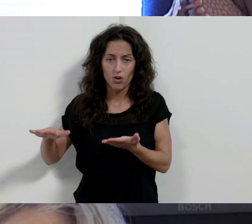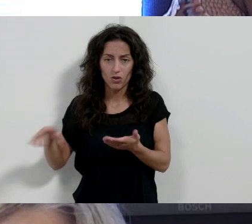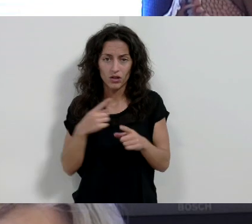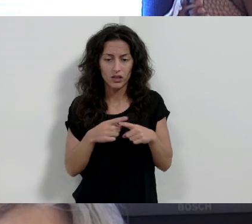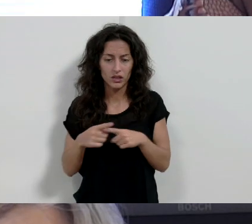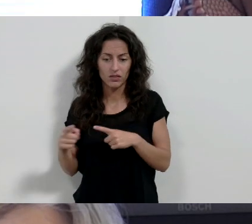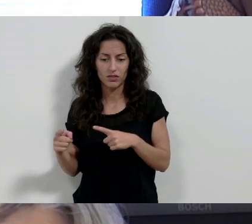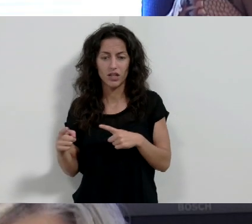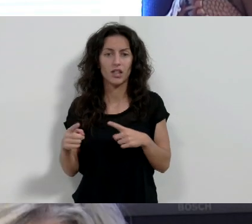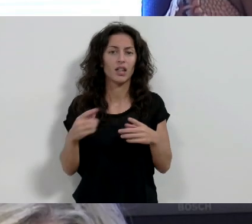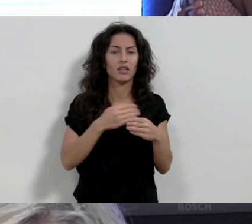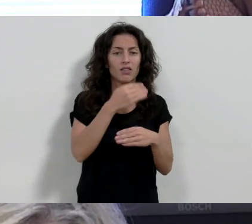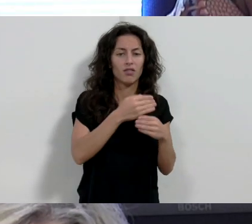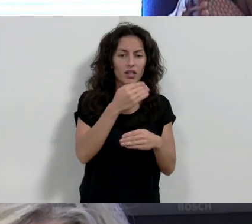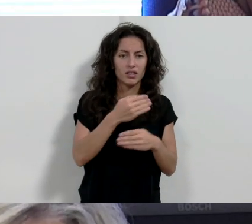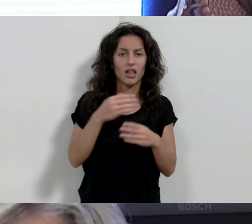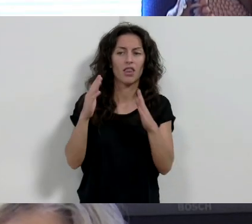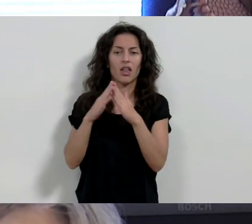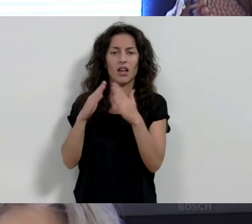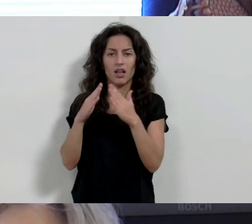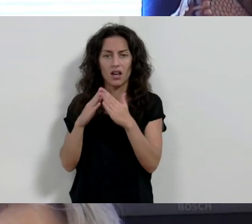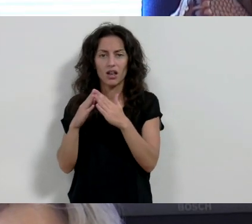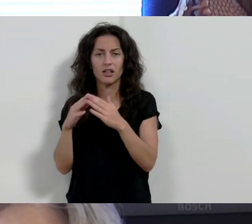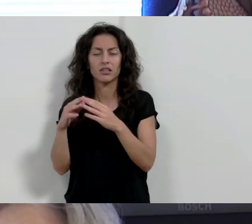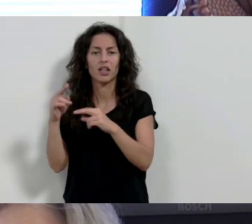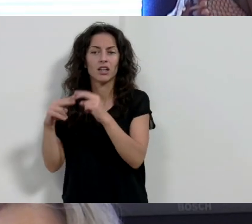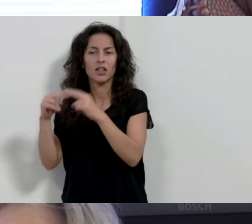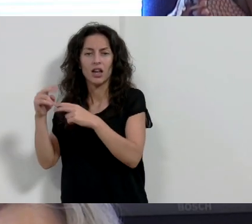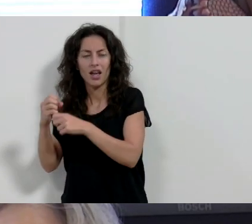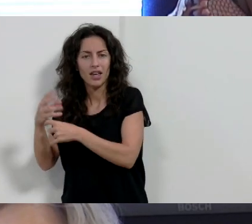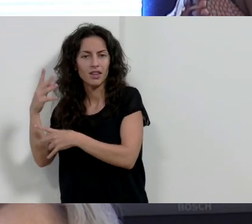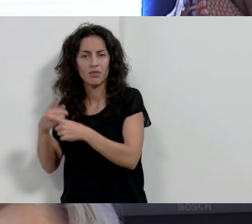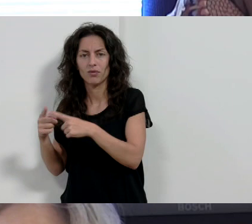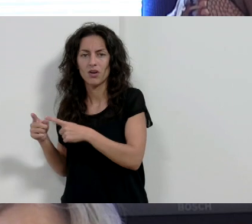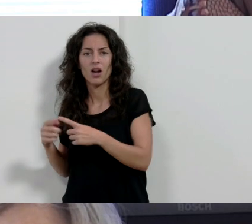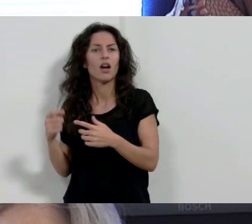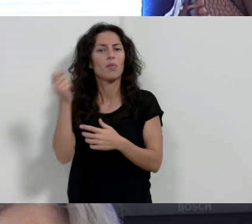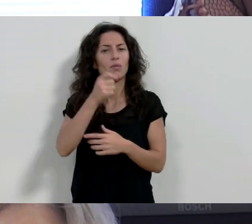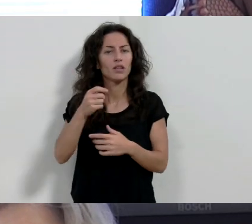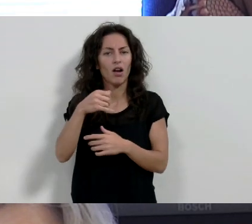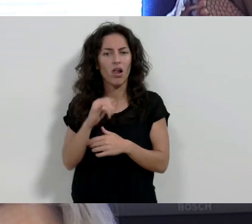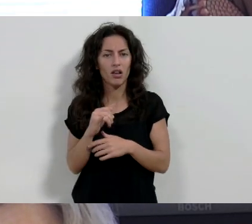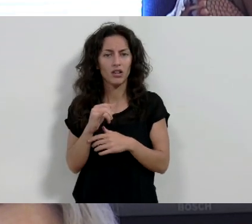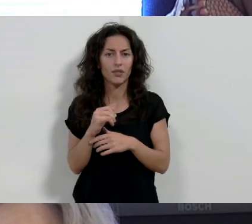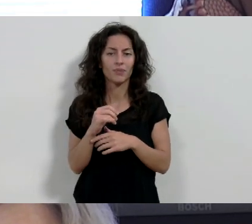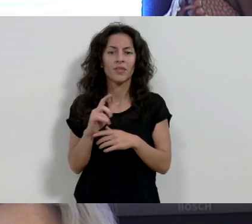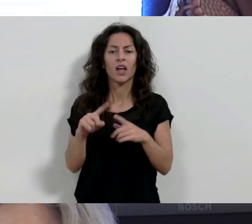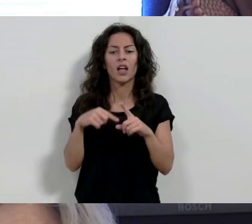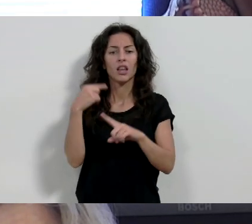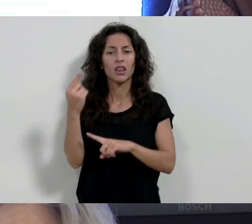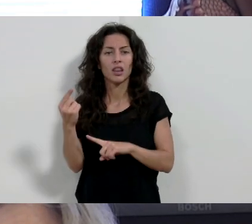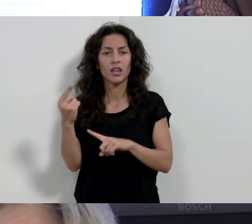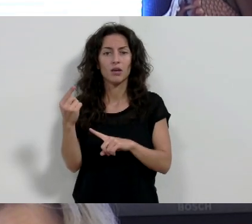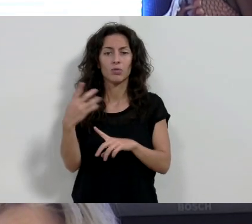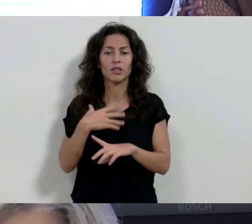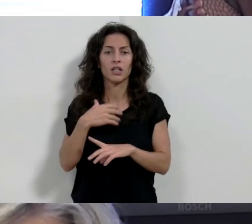sanciones. Y además que se dote, porque es que además está demostrado que es que en la gestión pública para poder hacer una acción hace falta dinero,